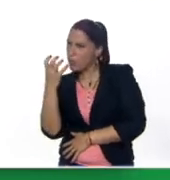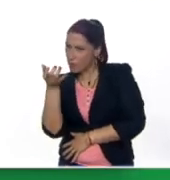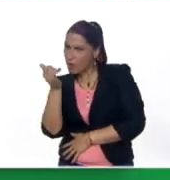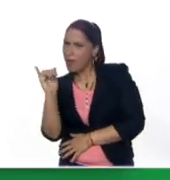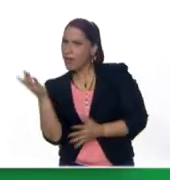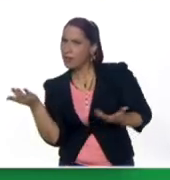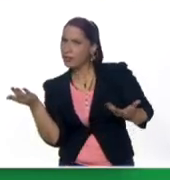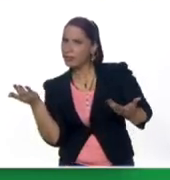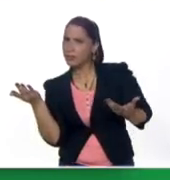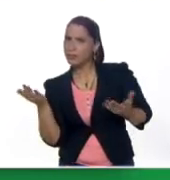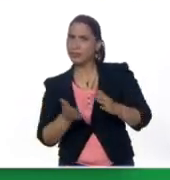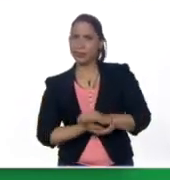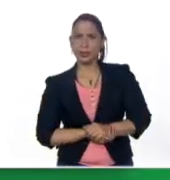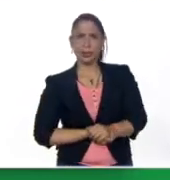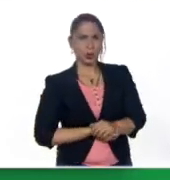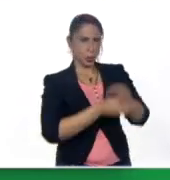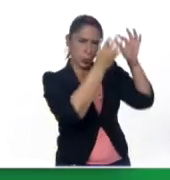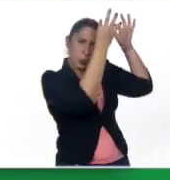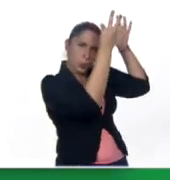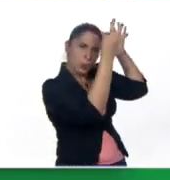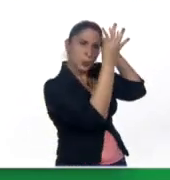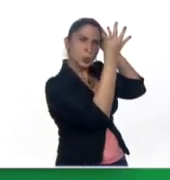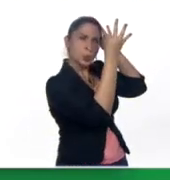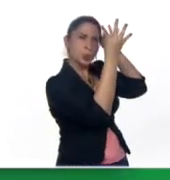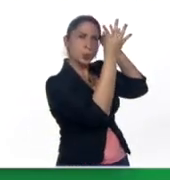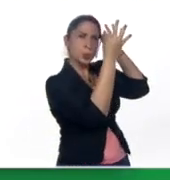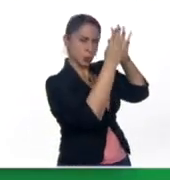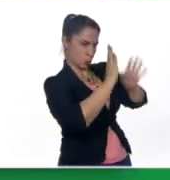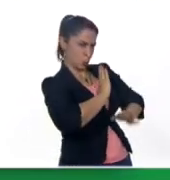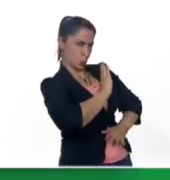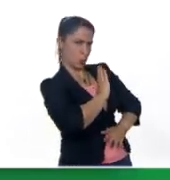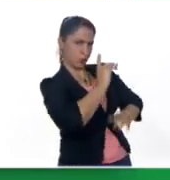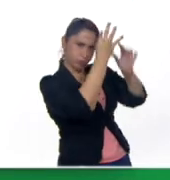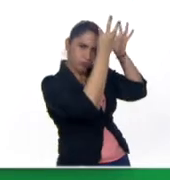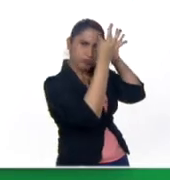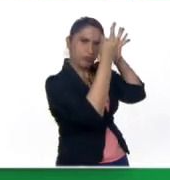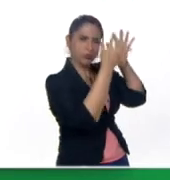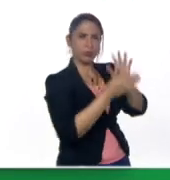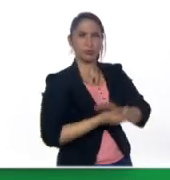¿Lobo está? Me estoy poniendo el sombrerito.